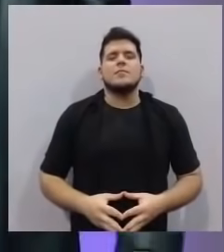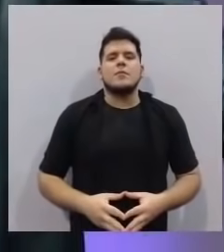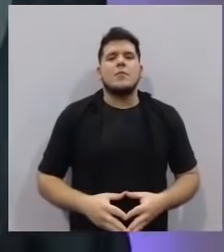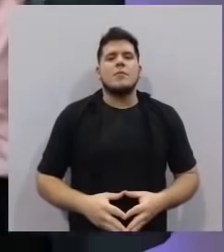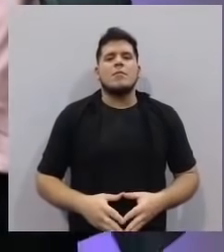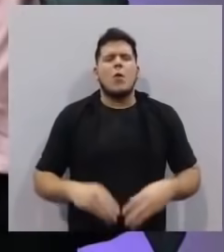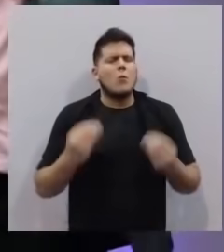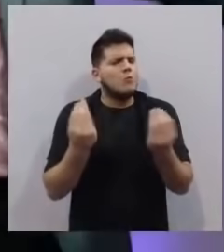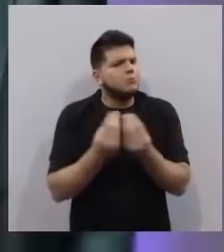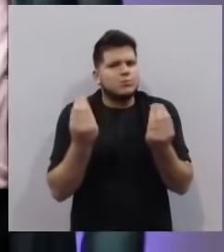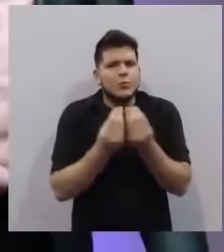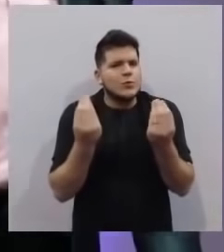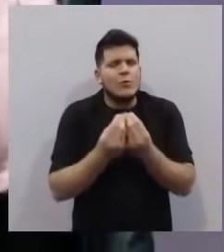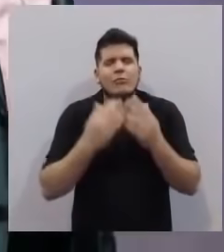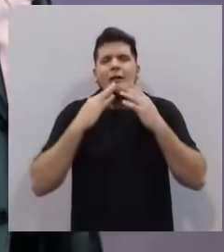abundancia